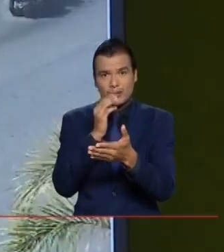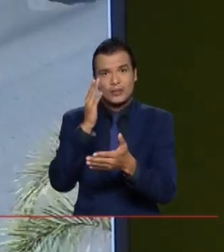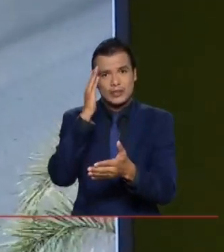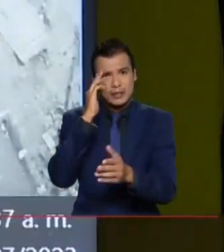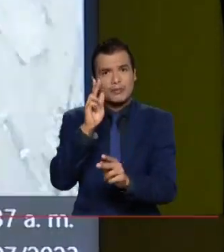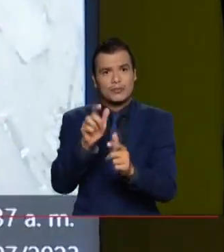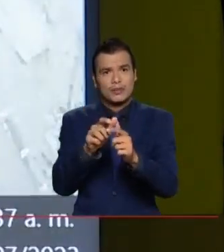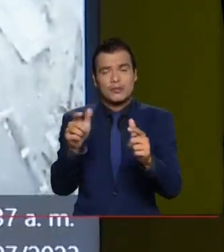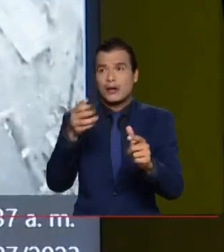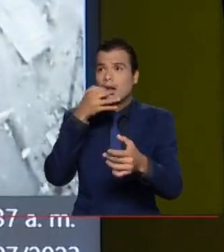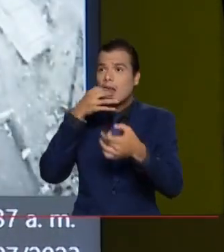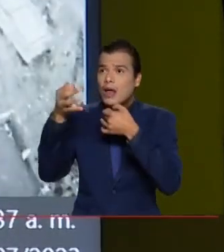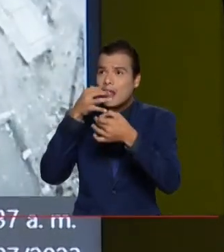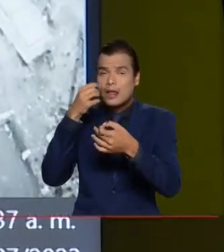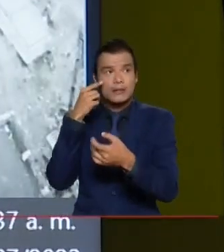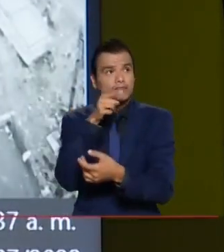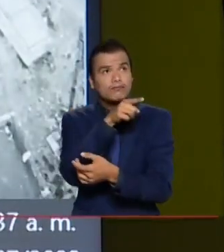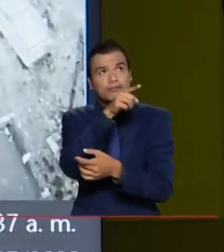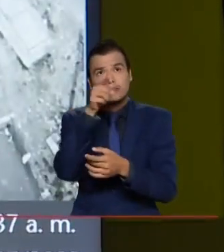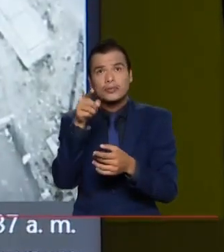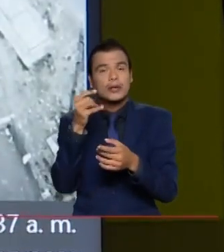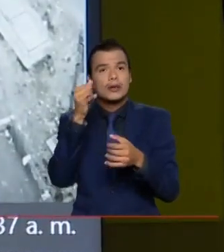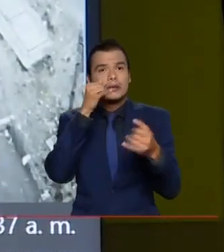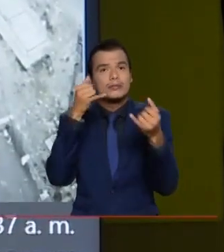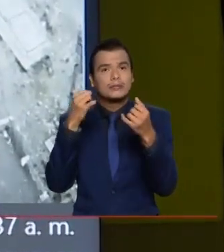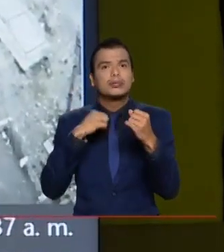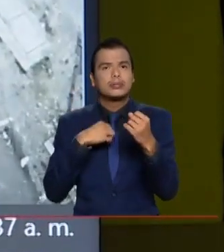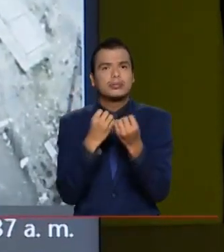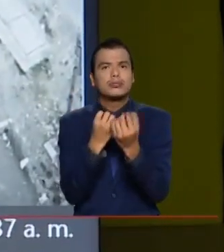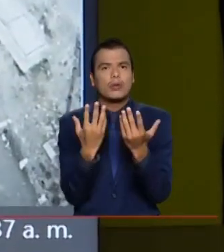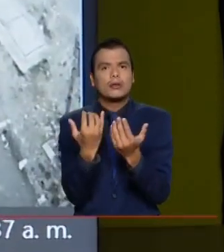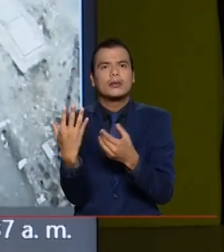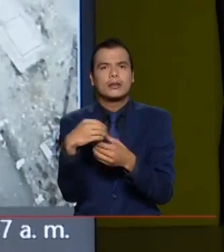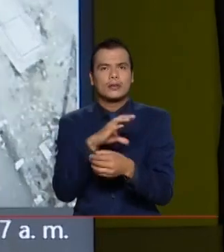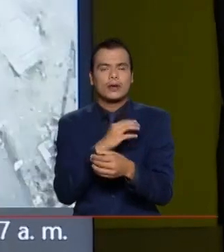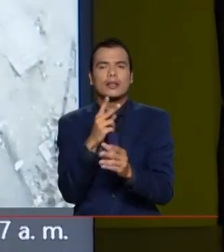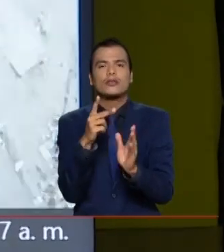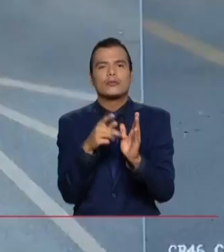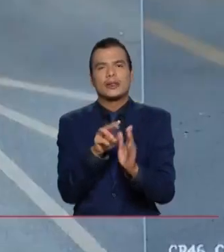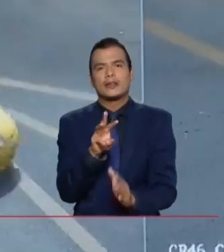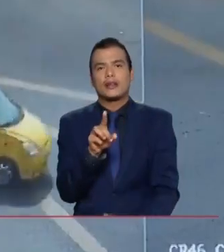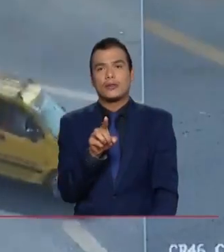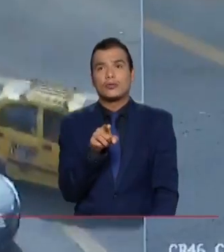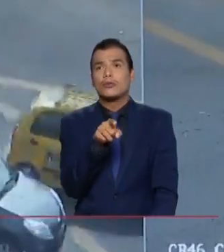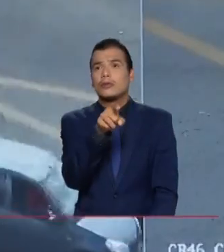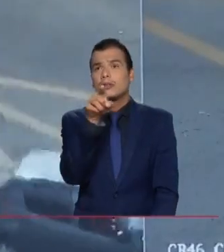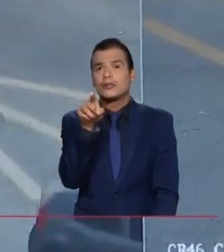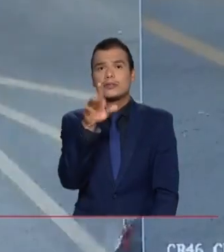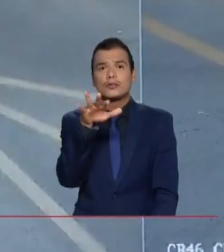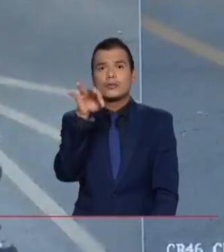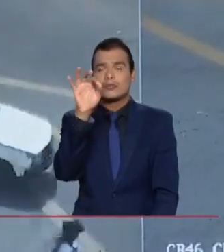que apuntan a que de los 2.031 equipos instalados, más de la mitad no